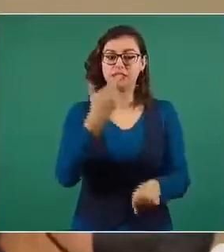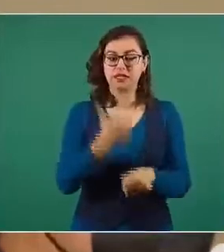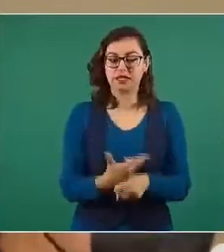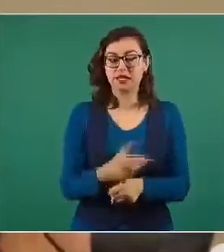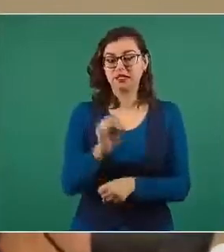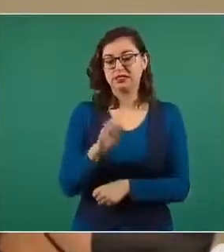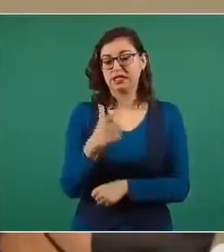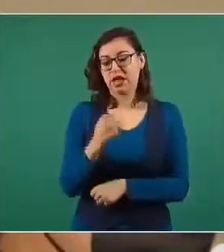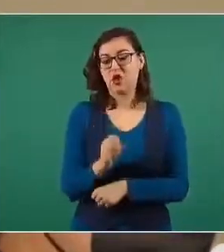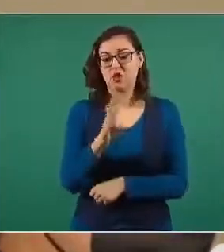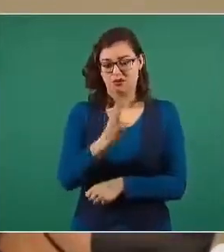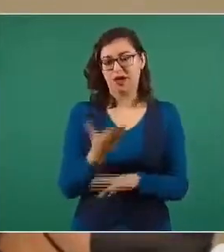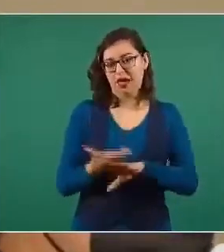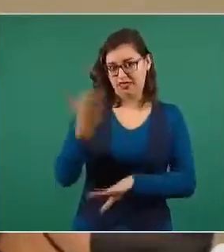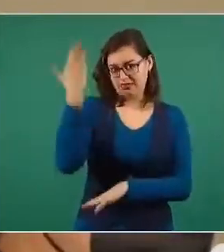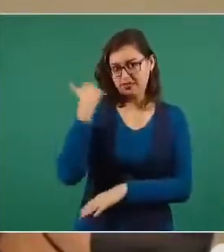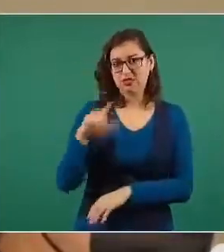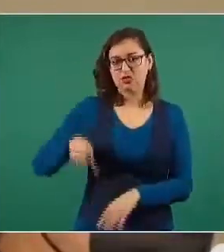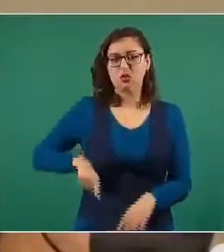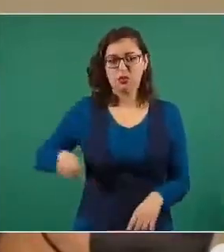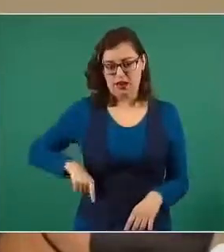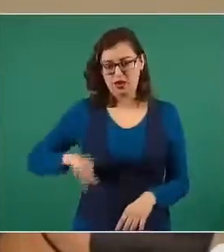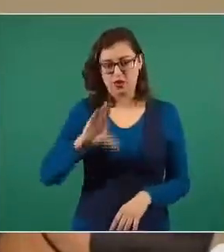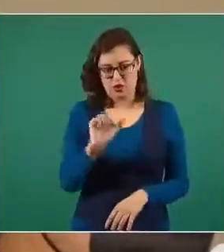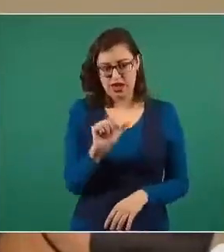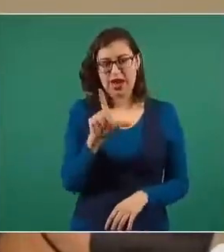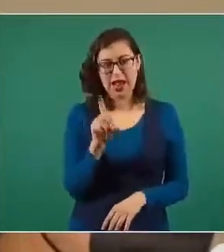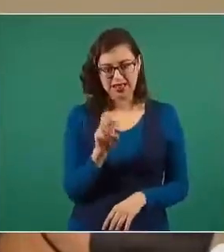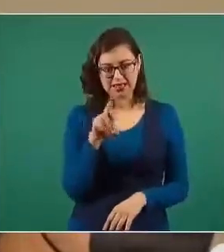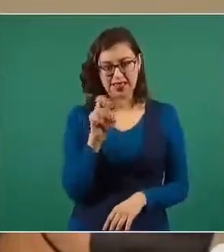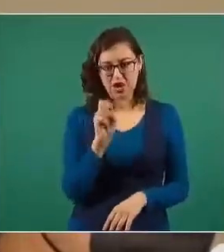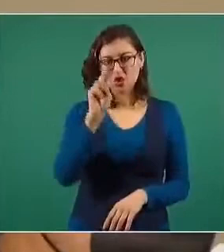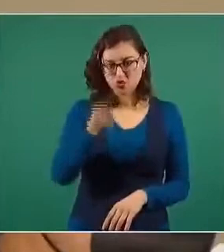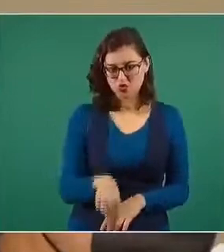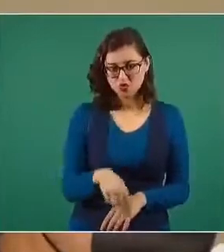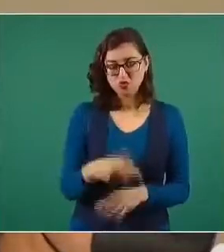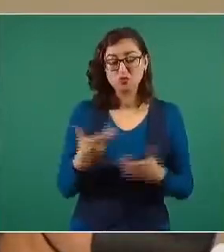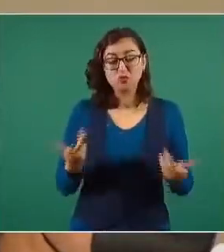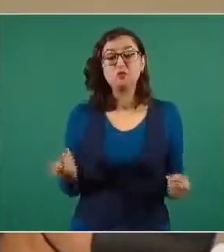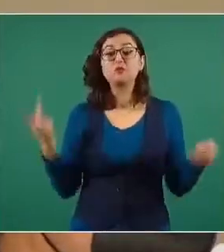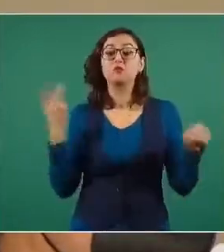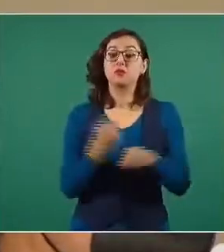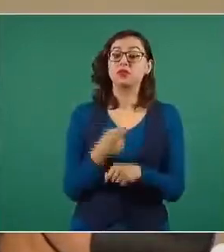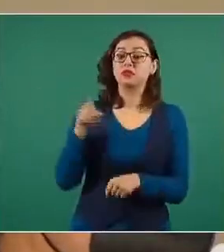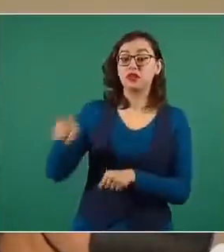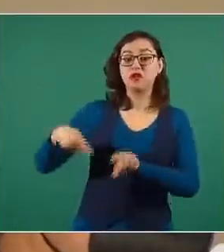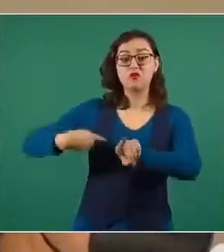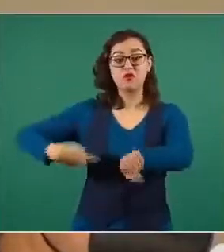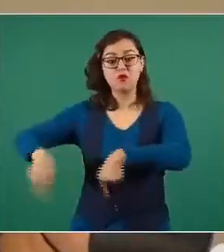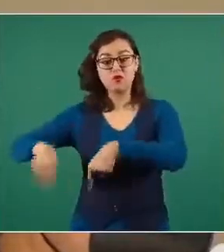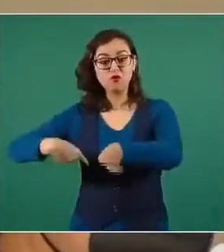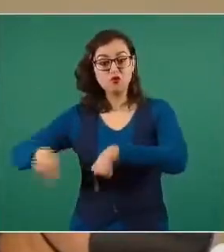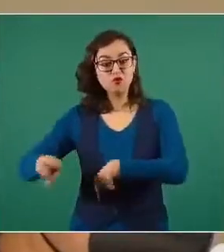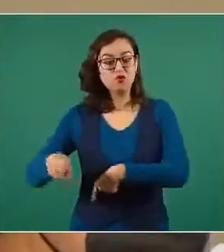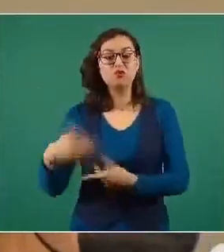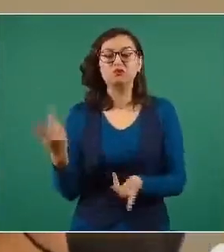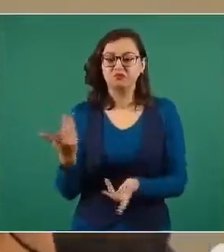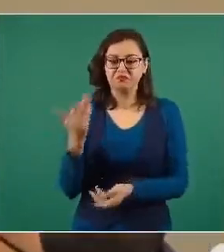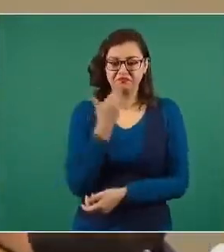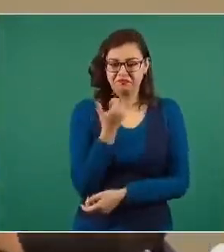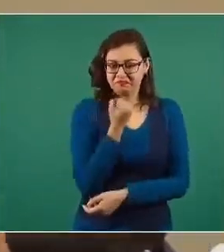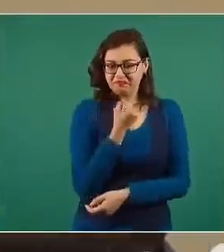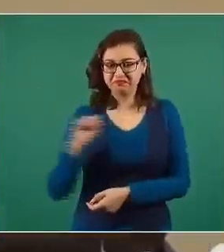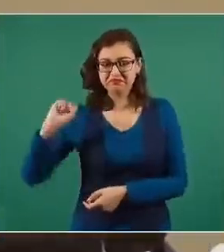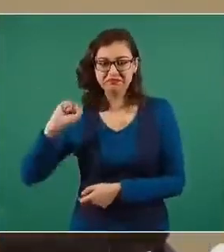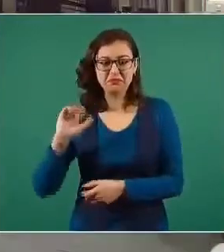ayeres. Lo más grave de todo es que, al parecer, la estrategia de Florentino y compañía fue todo un éxito, pues la